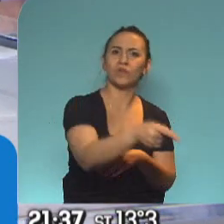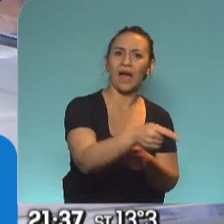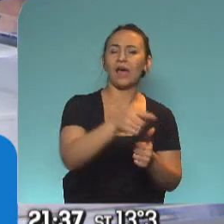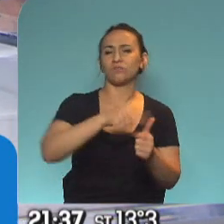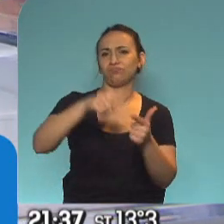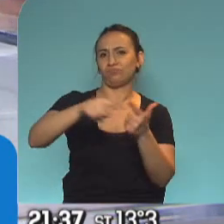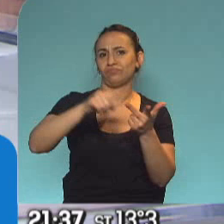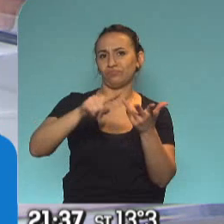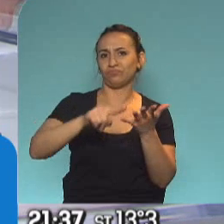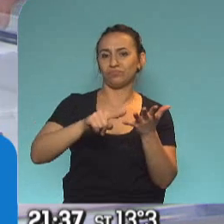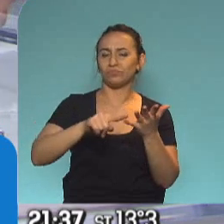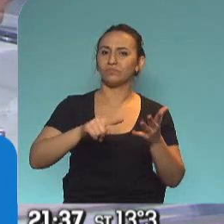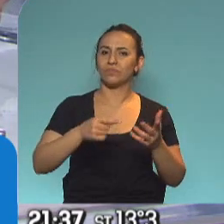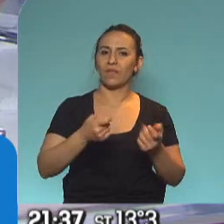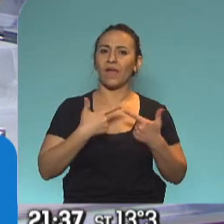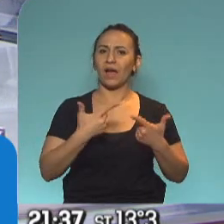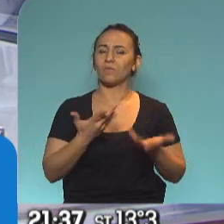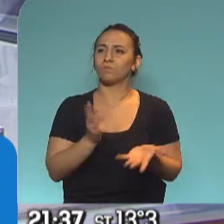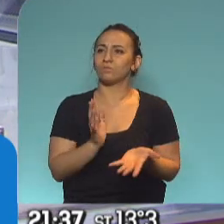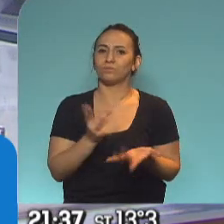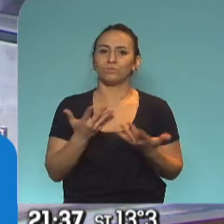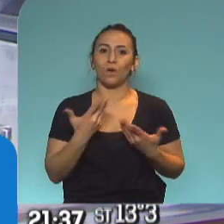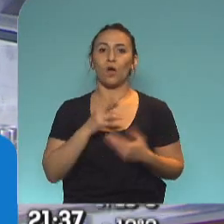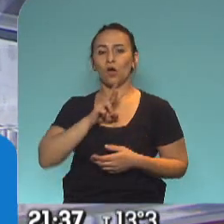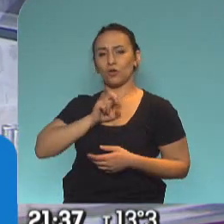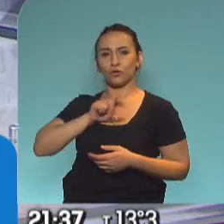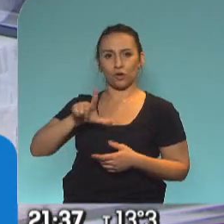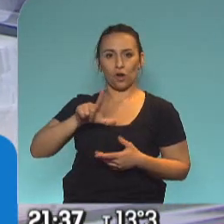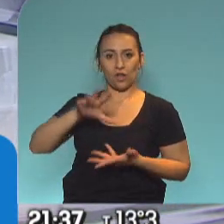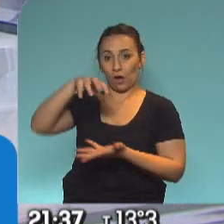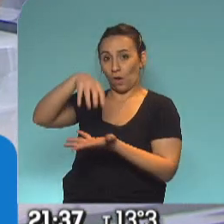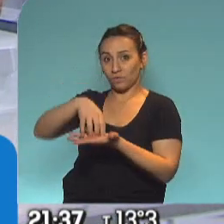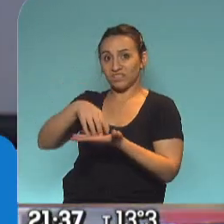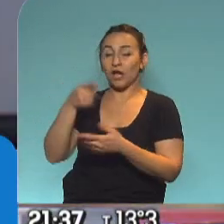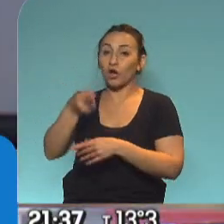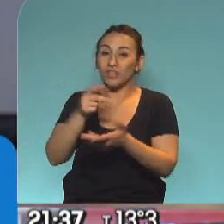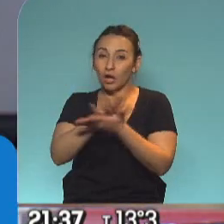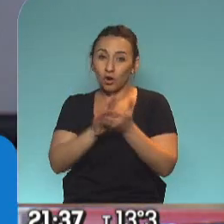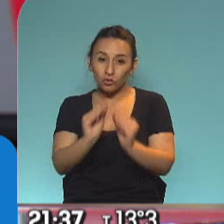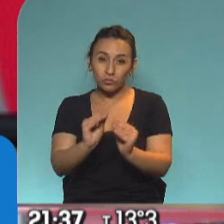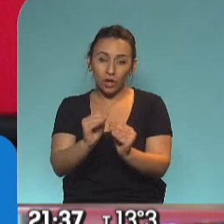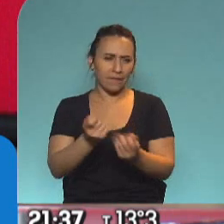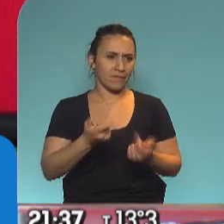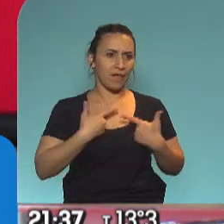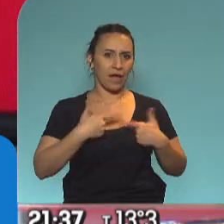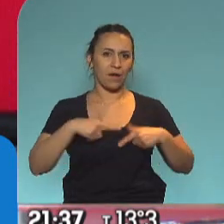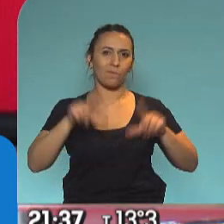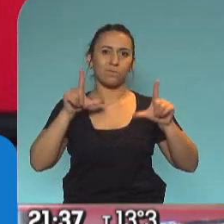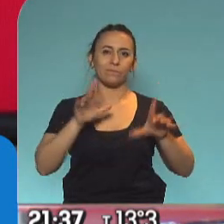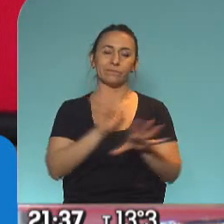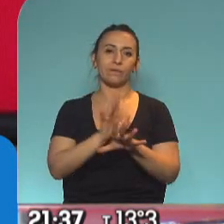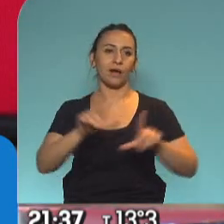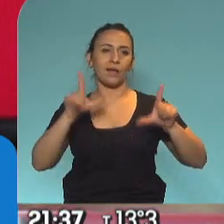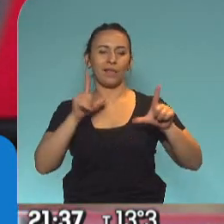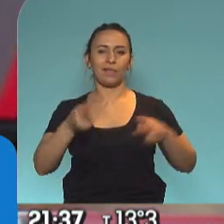dio una marquesina y una espectacularidad a la labor de la Oficina Anticorrupción, que desde mi perspectiva es un marketing fraudulento de